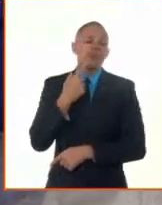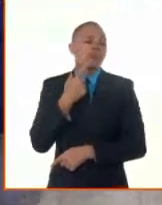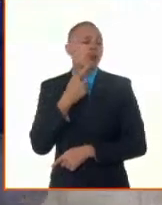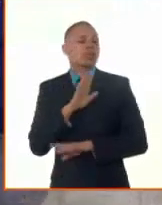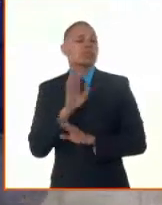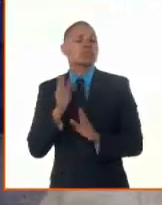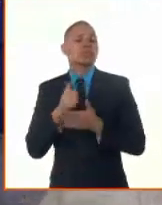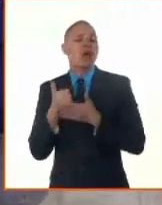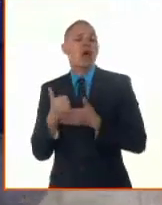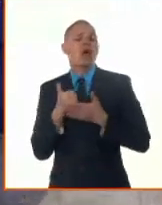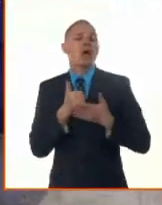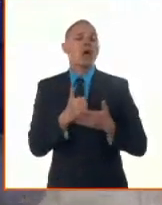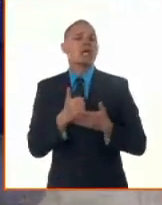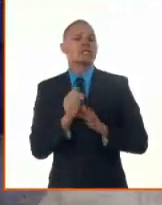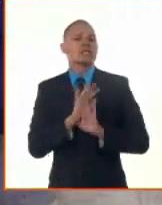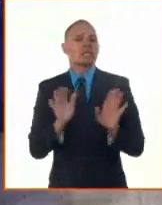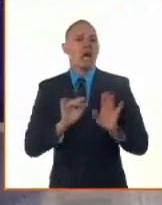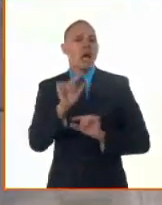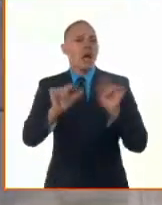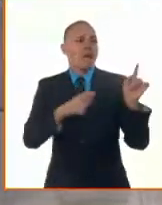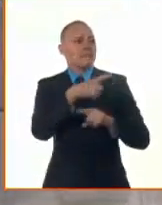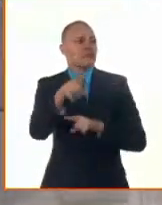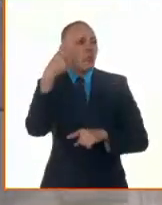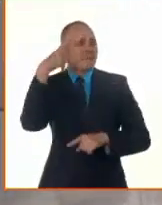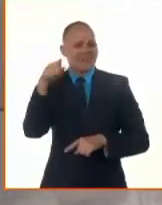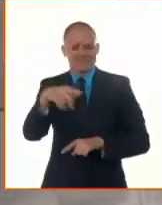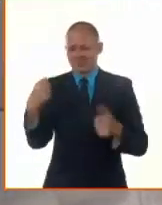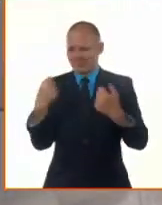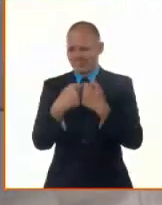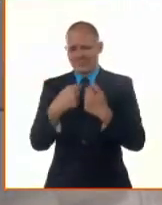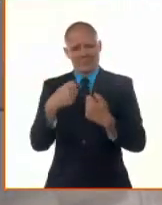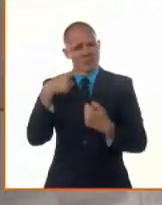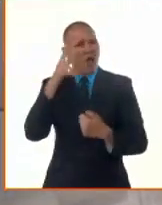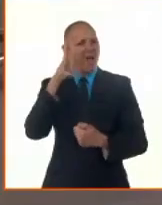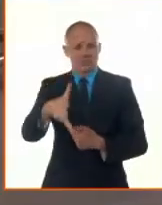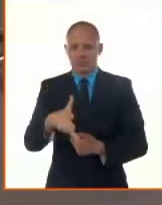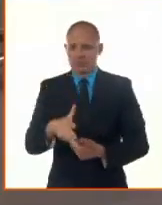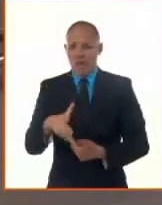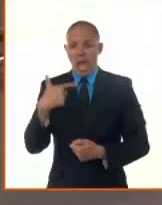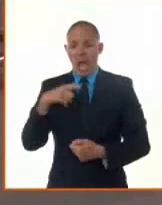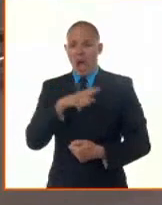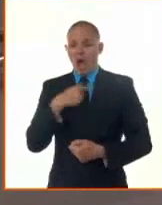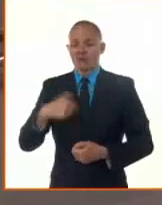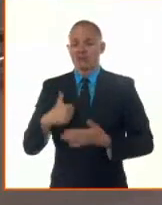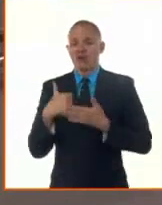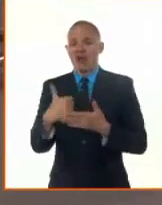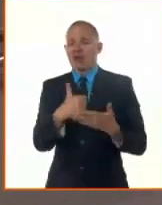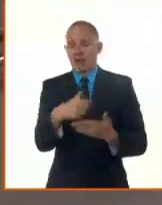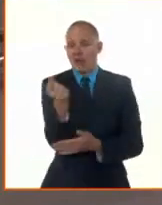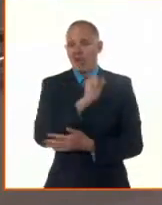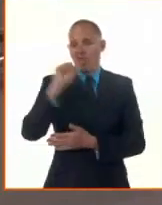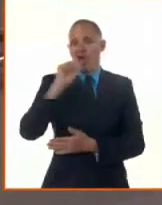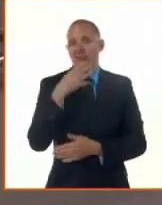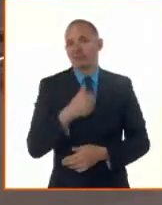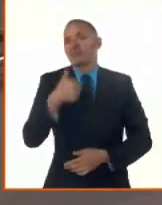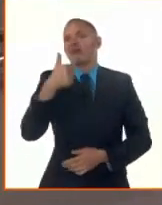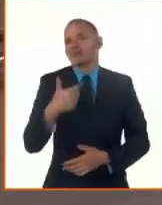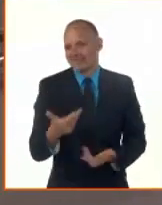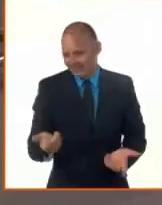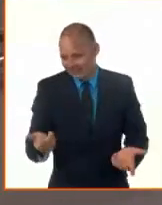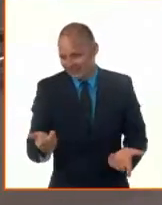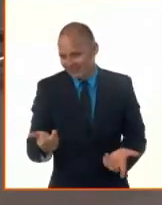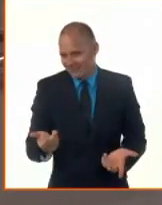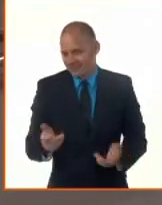lo que nadie se esperaba ahora profesora ha llamado más la atención aún este hecho